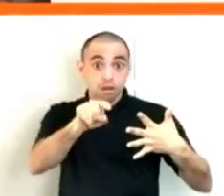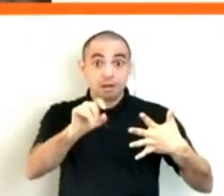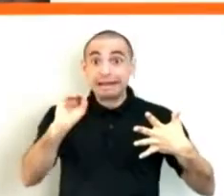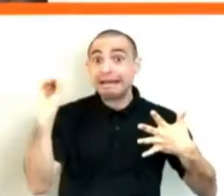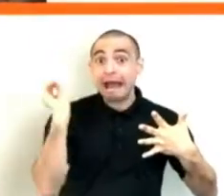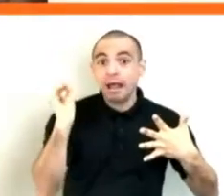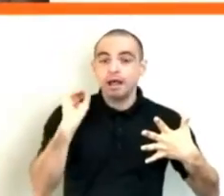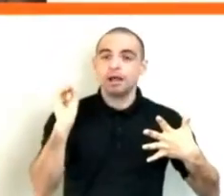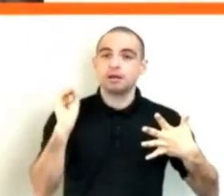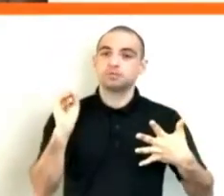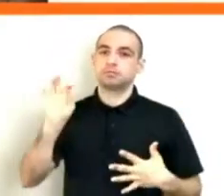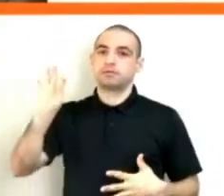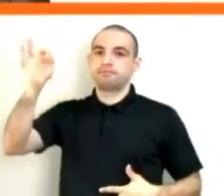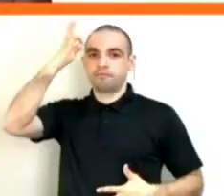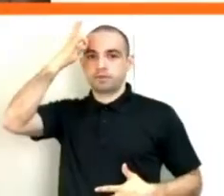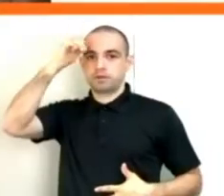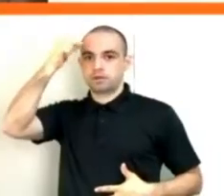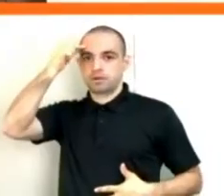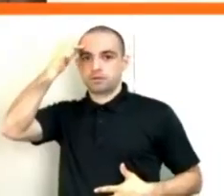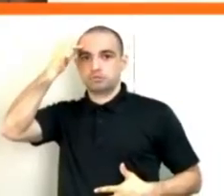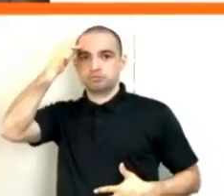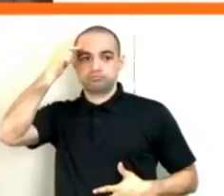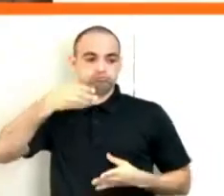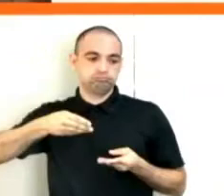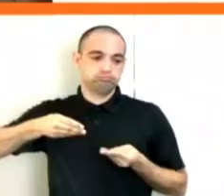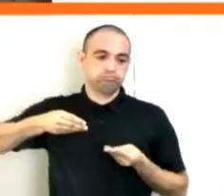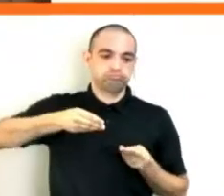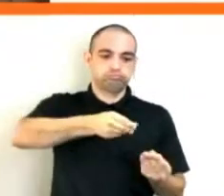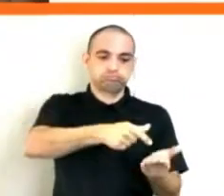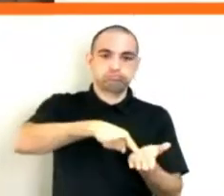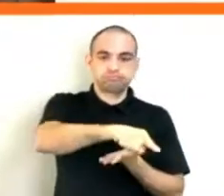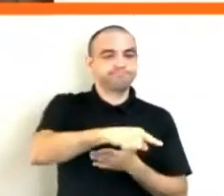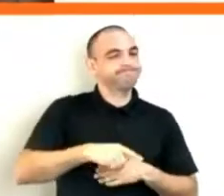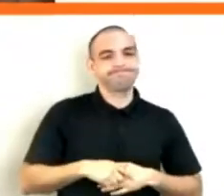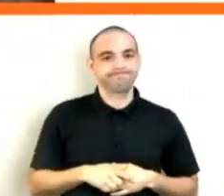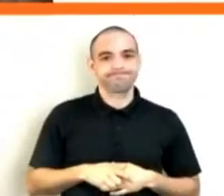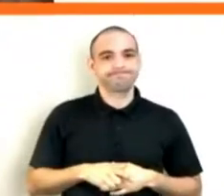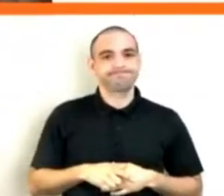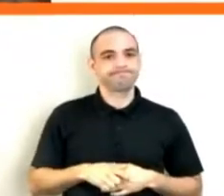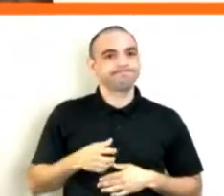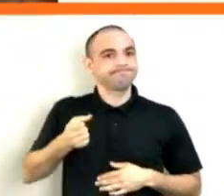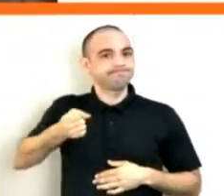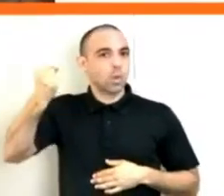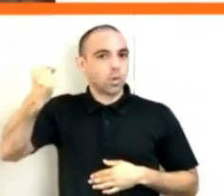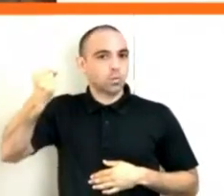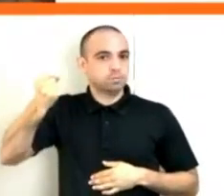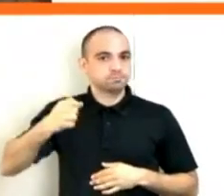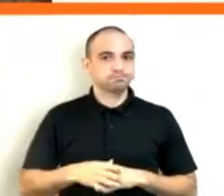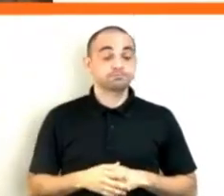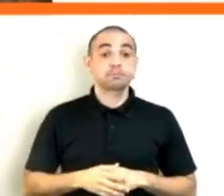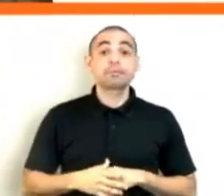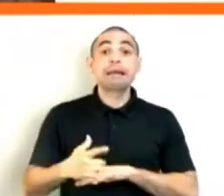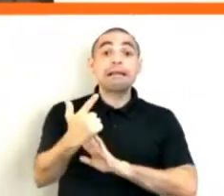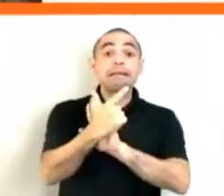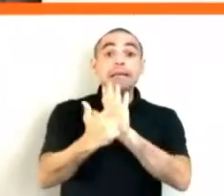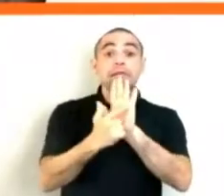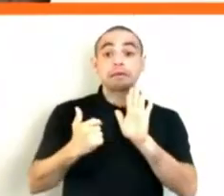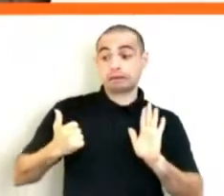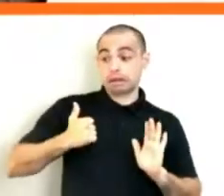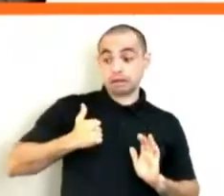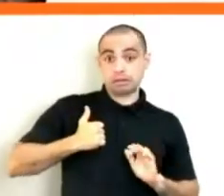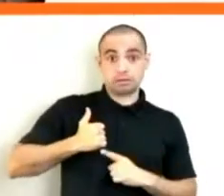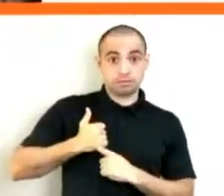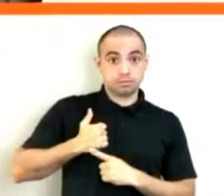esas preguntas, el gobierno federal no permite el desembolso, no se le puede obviamente pagar. En el caso de la ley de Canadá es bien sencillo. O si